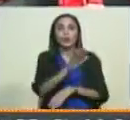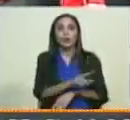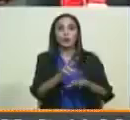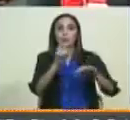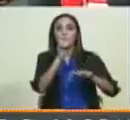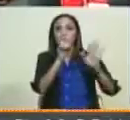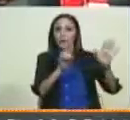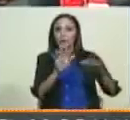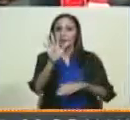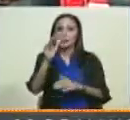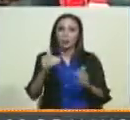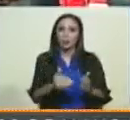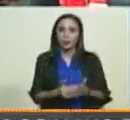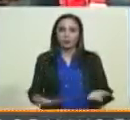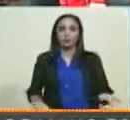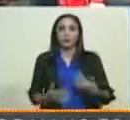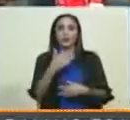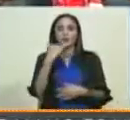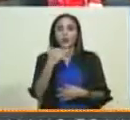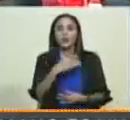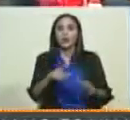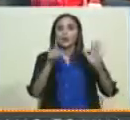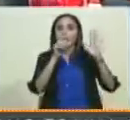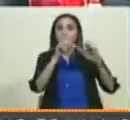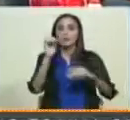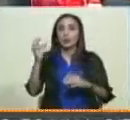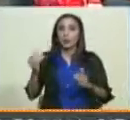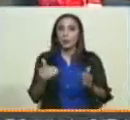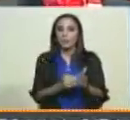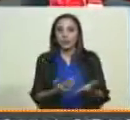575,000, presidente. Casi 600,000, bueno.